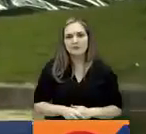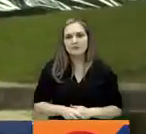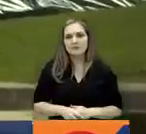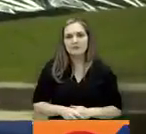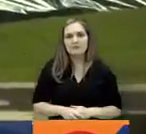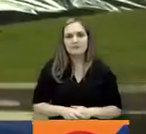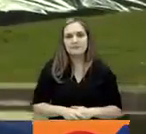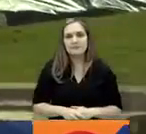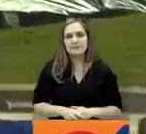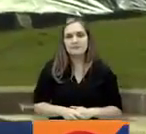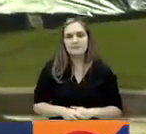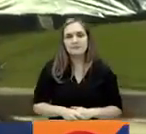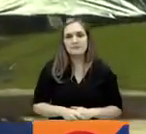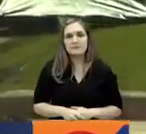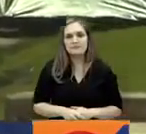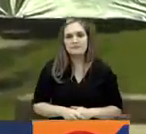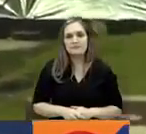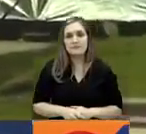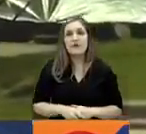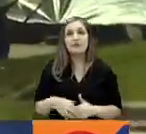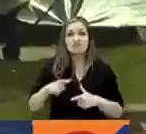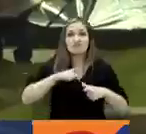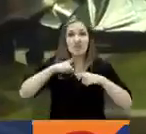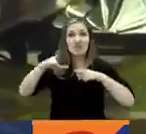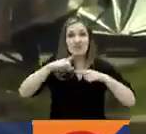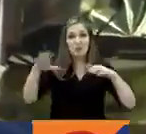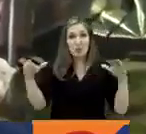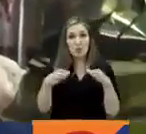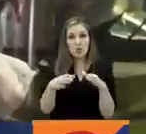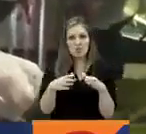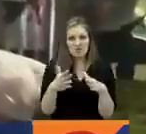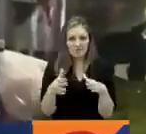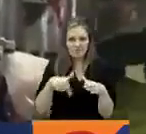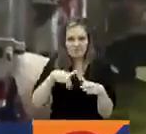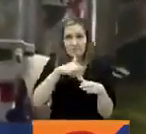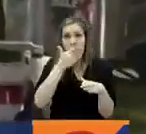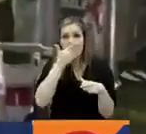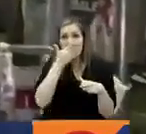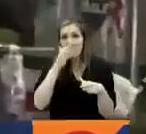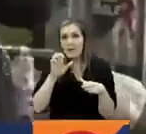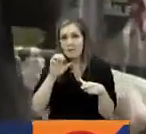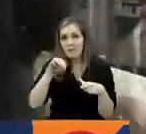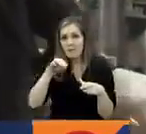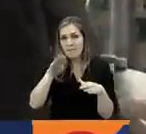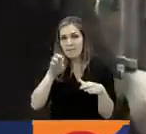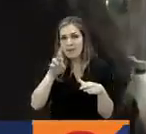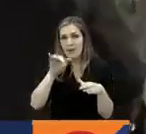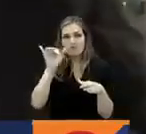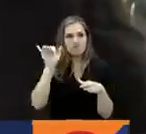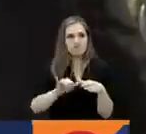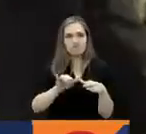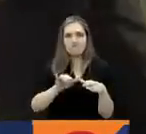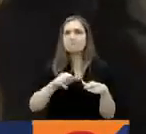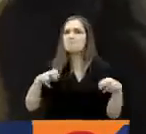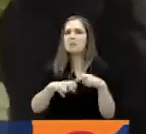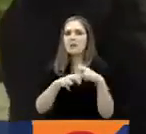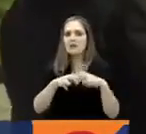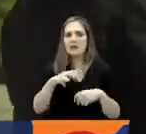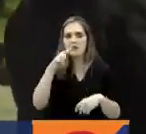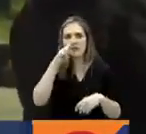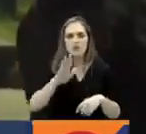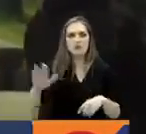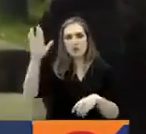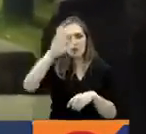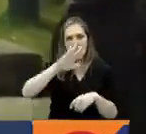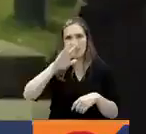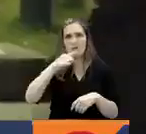Lo que han dicho integrantes y líderes de esta comunidad indígena que permanece en el Parque Nacional es que están